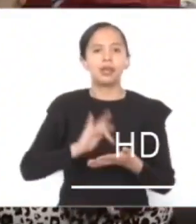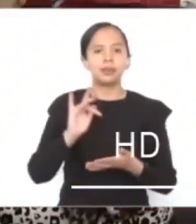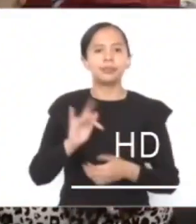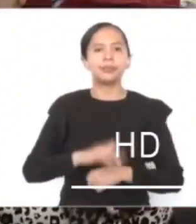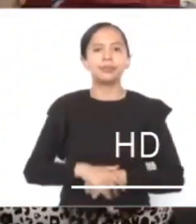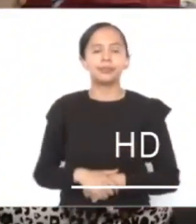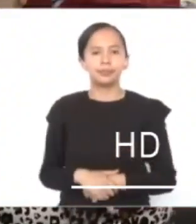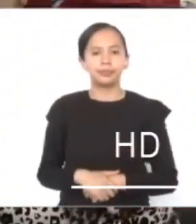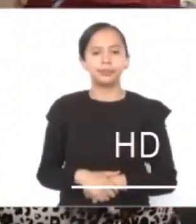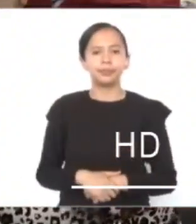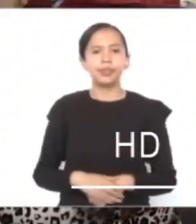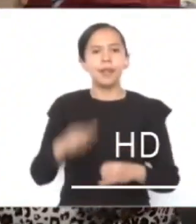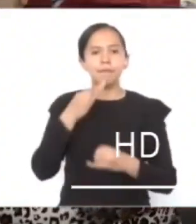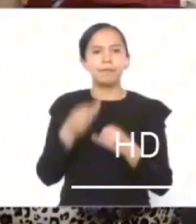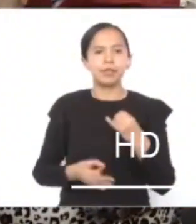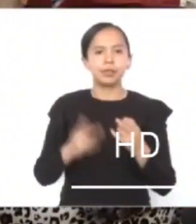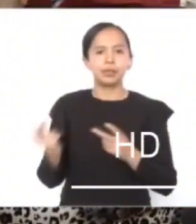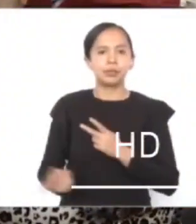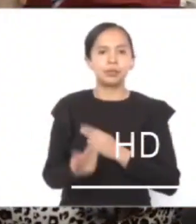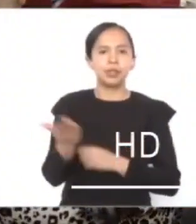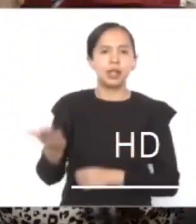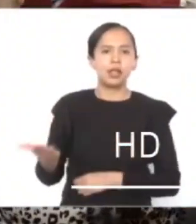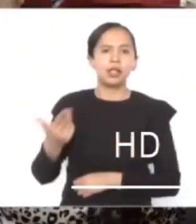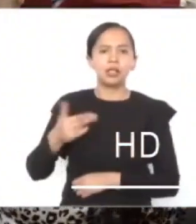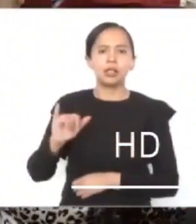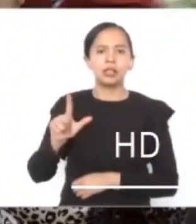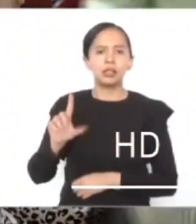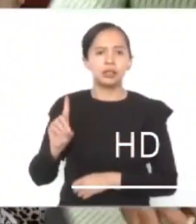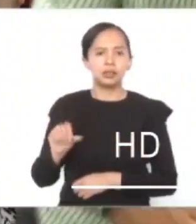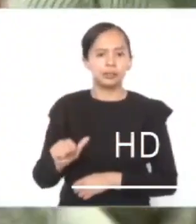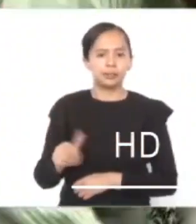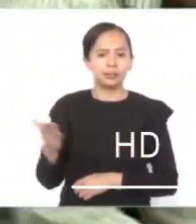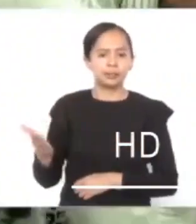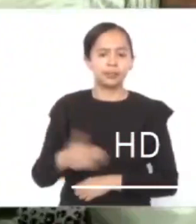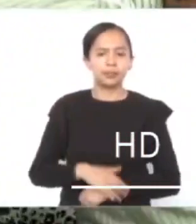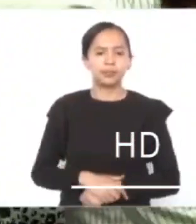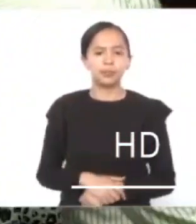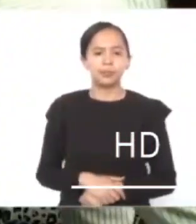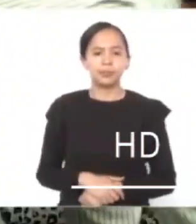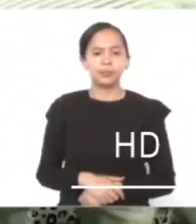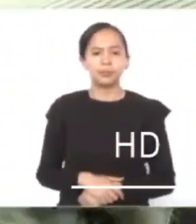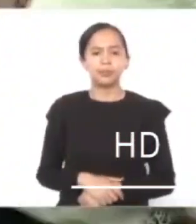Gracias. Última pregunta, Hilda Castellanos, de Grupo Imagen.